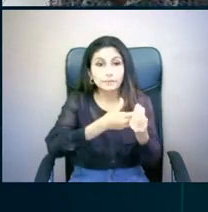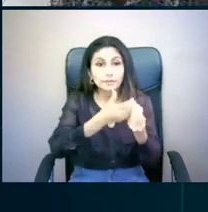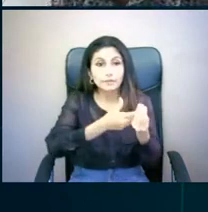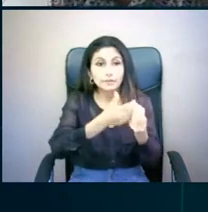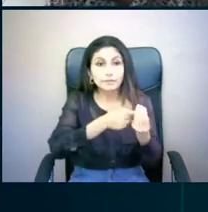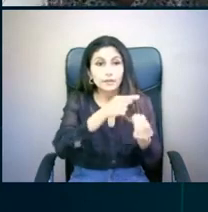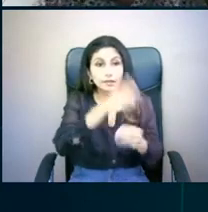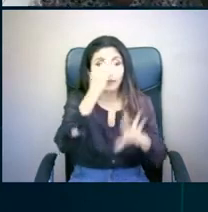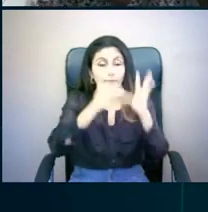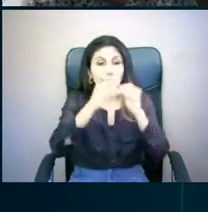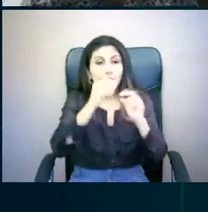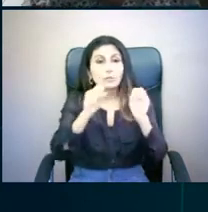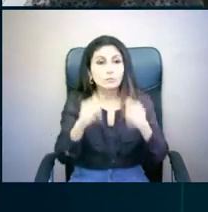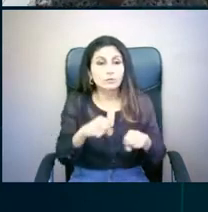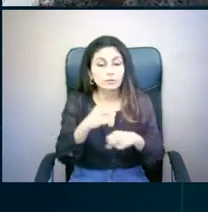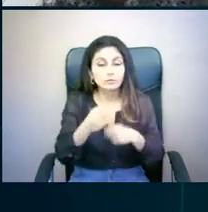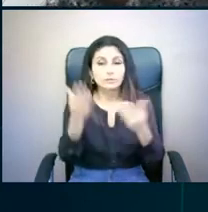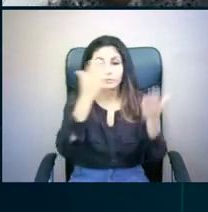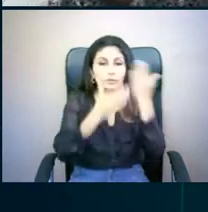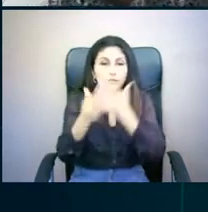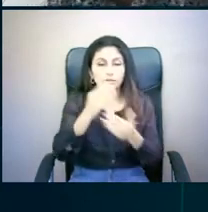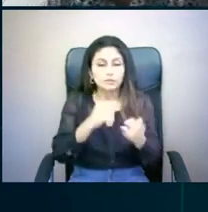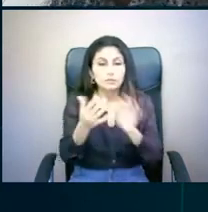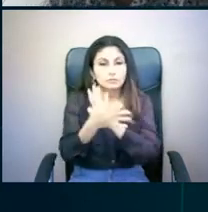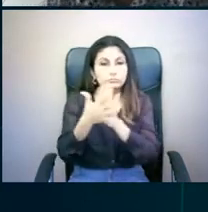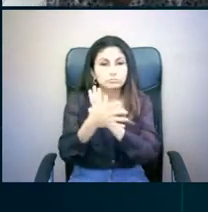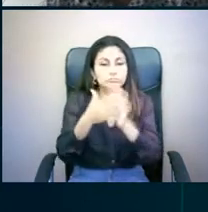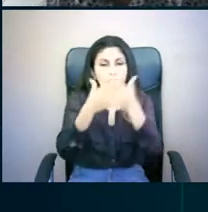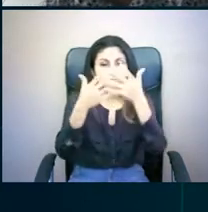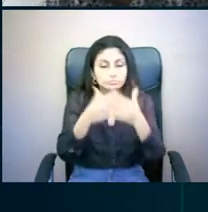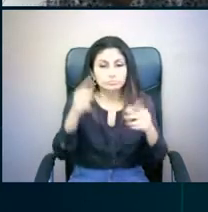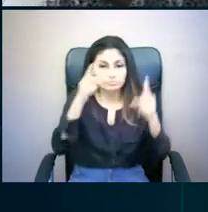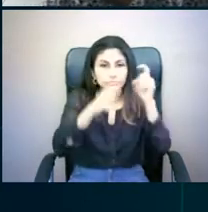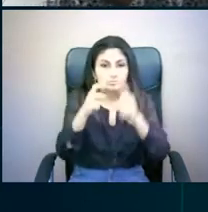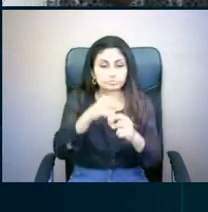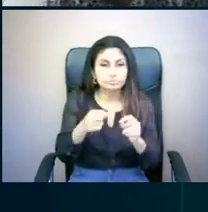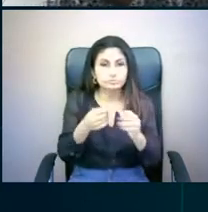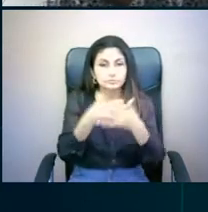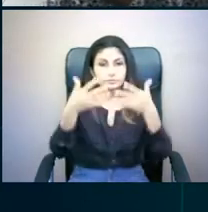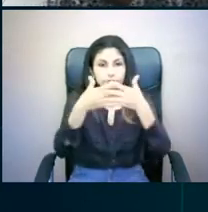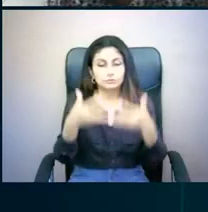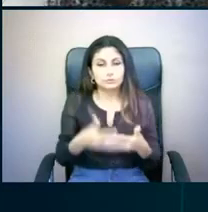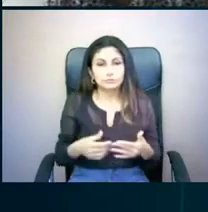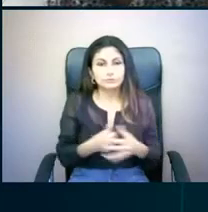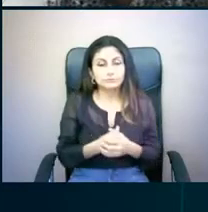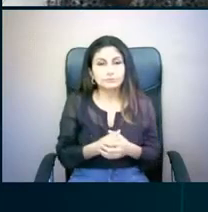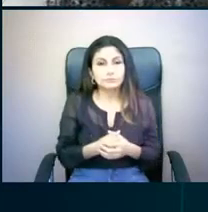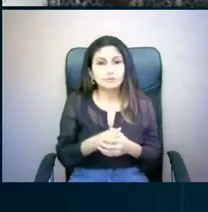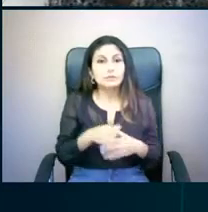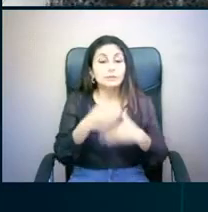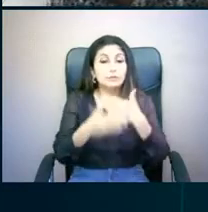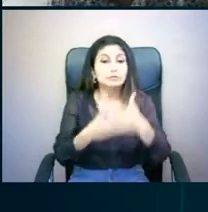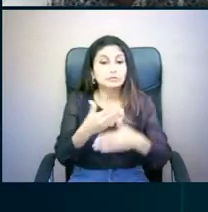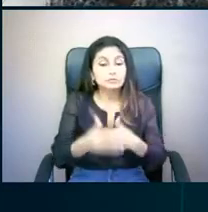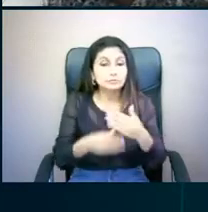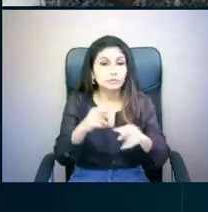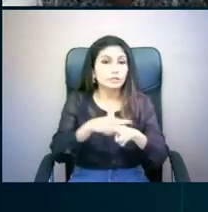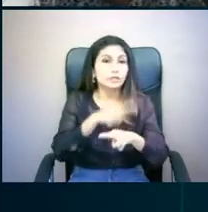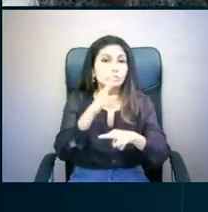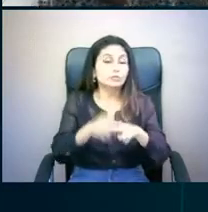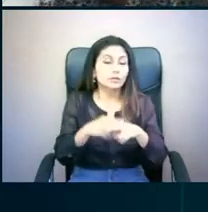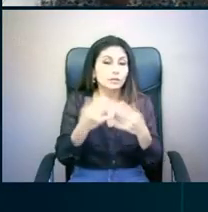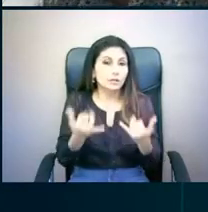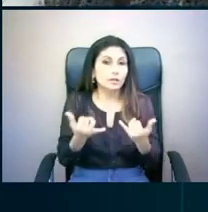este marco de procesamiento o analítica de textos. Y por allá vemos incluso la familia de lenguaje de procesamiento natural, ese es en el que nos vamos a centrar